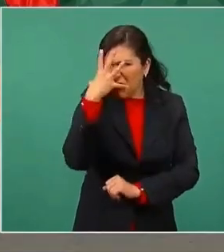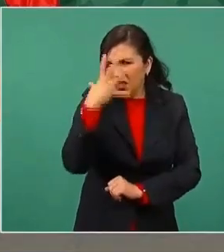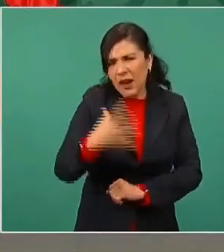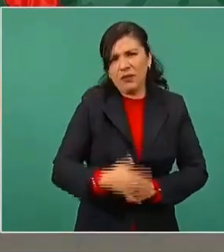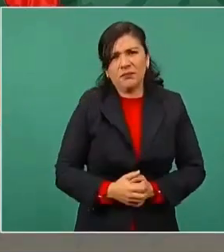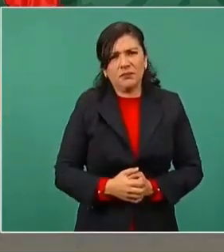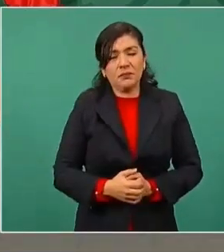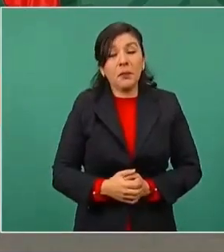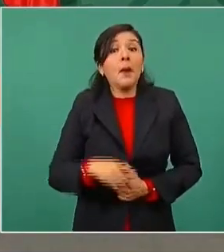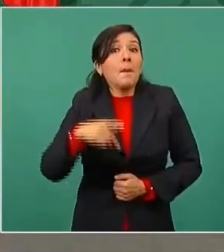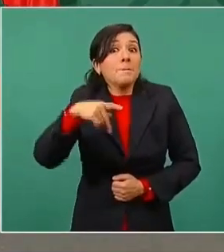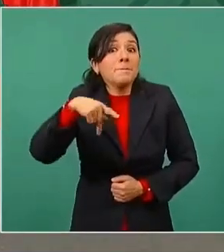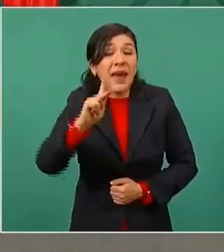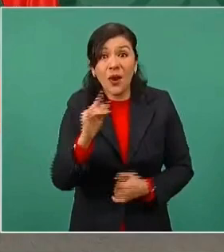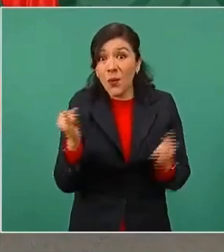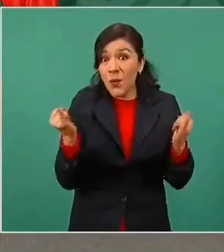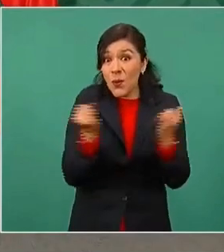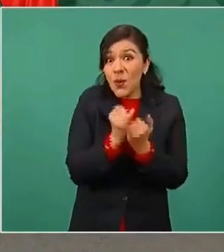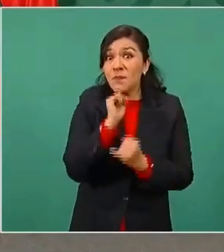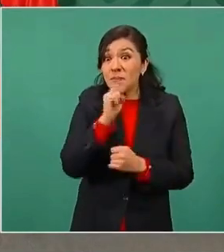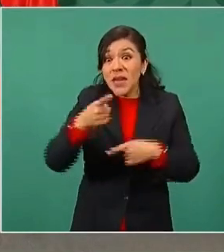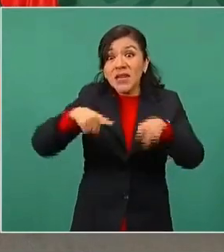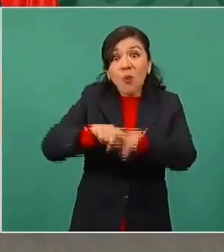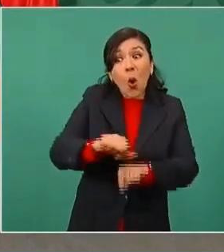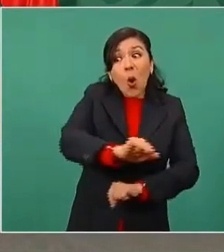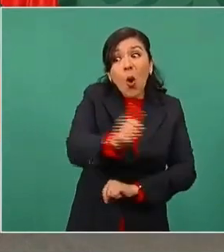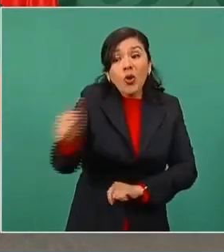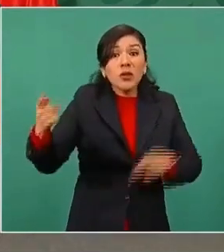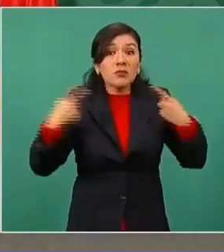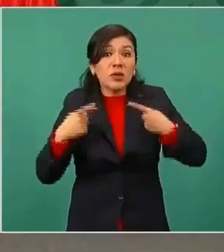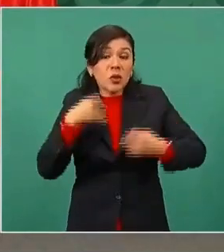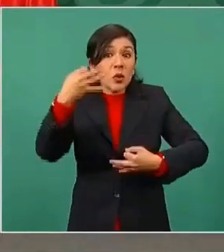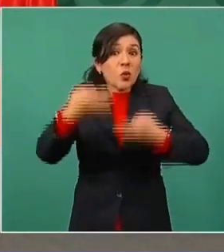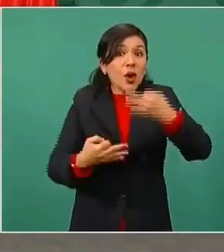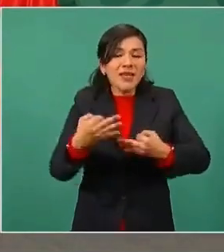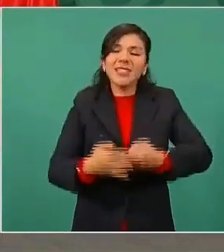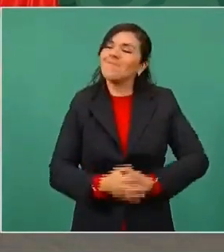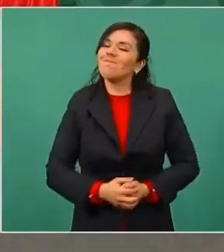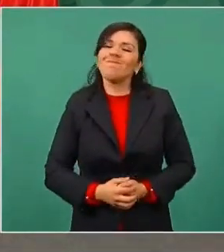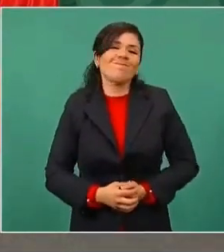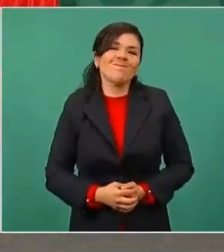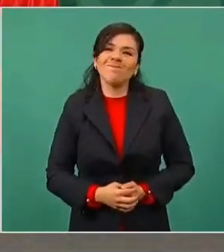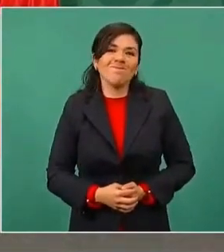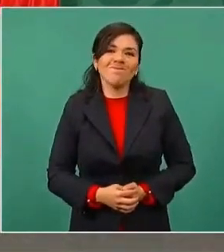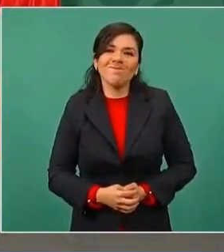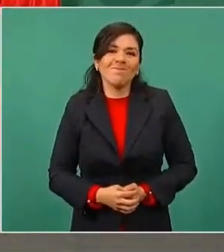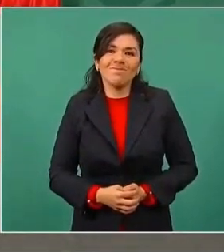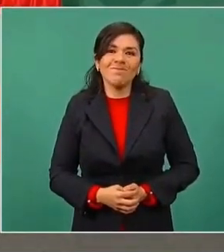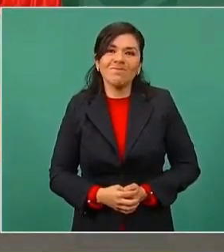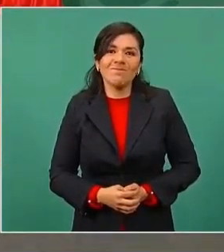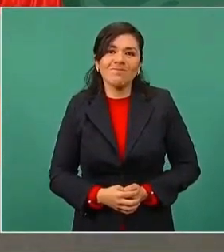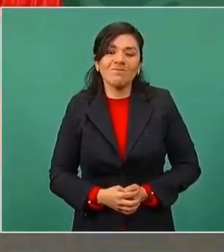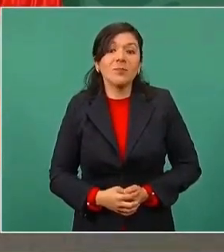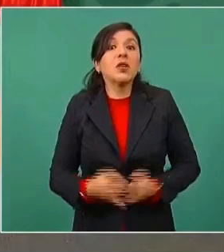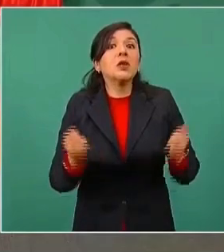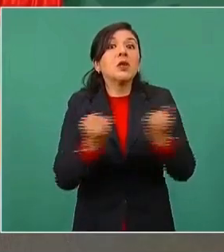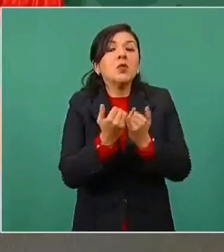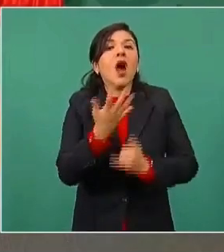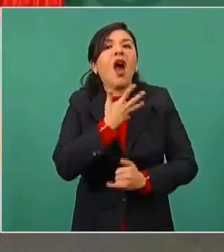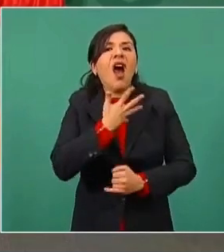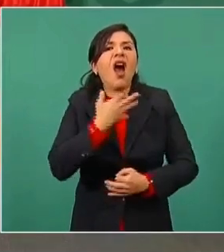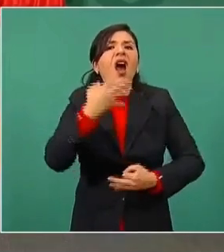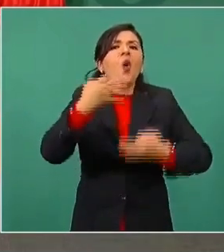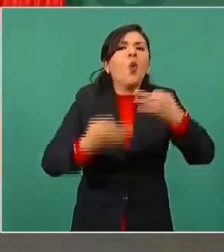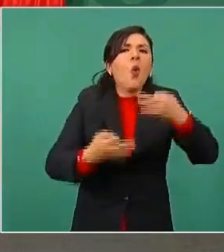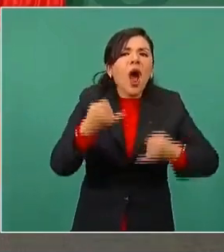lo mismo de otros ministros y tampoco de magistrados ni de